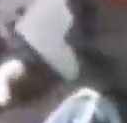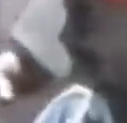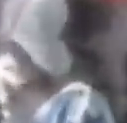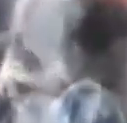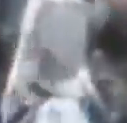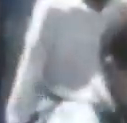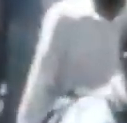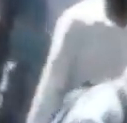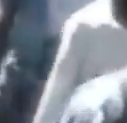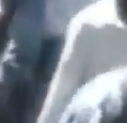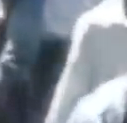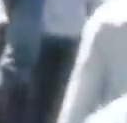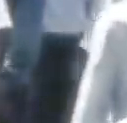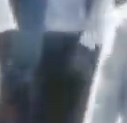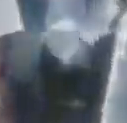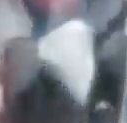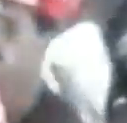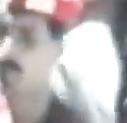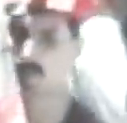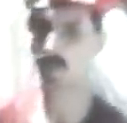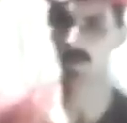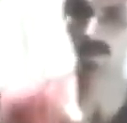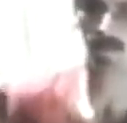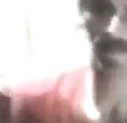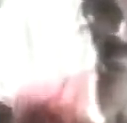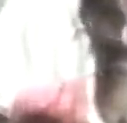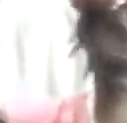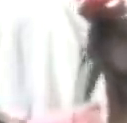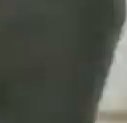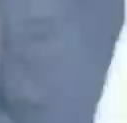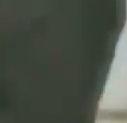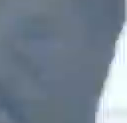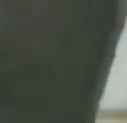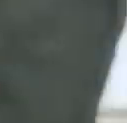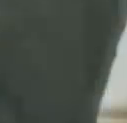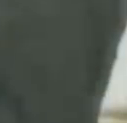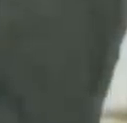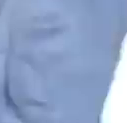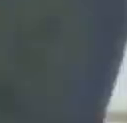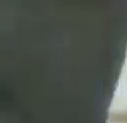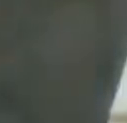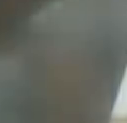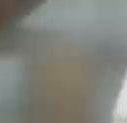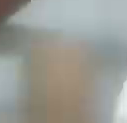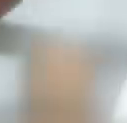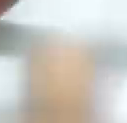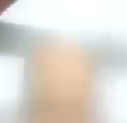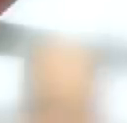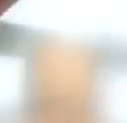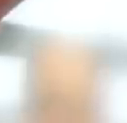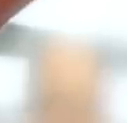¿Cuántos años después viene a hacerse justicia? Luche por libertad. Lo juro.